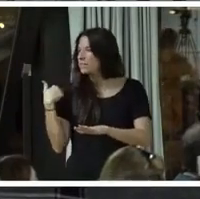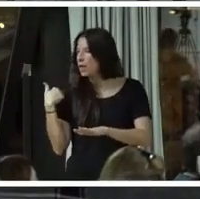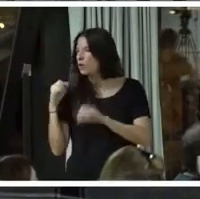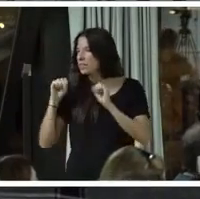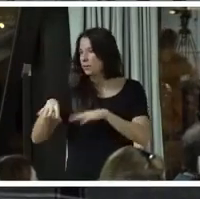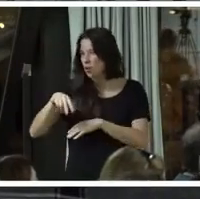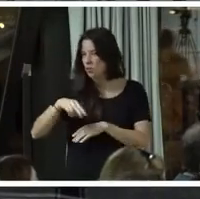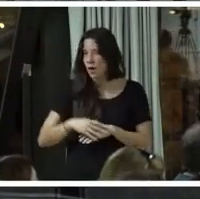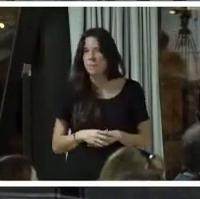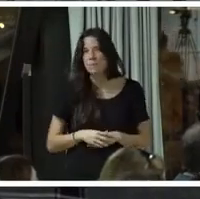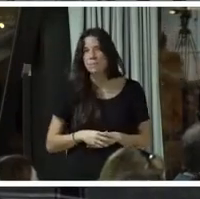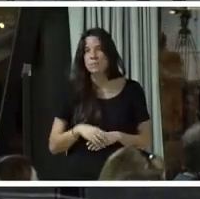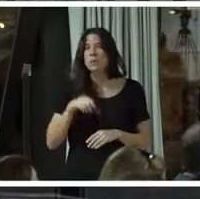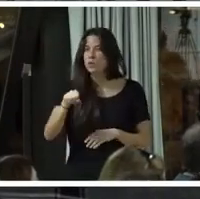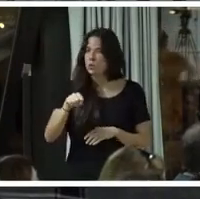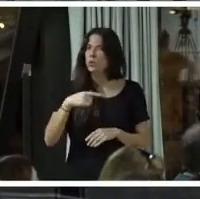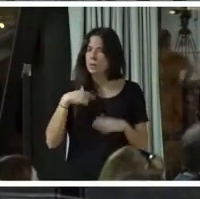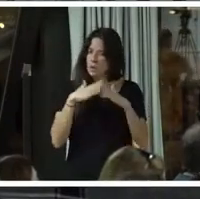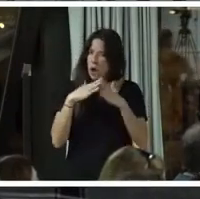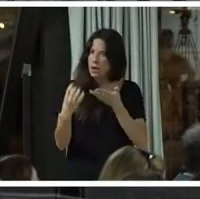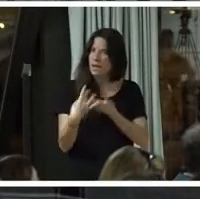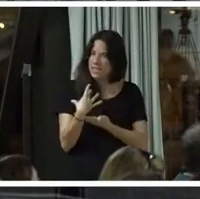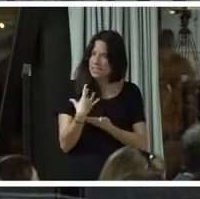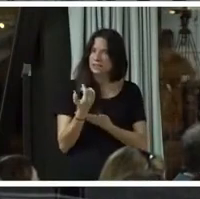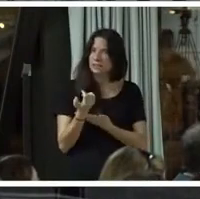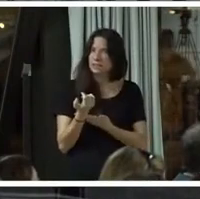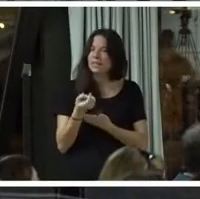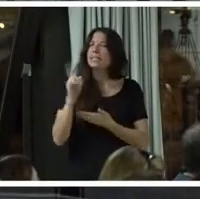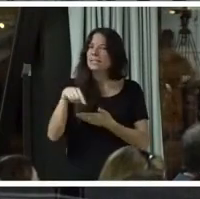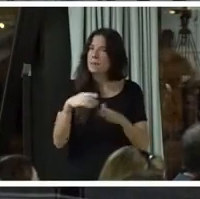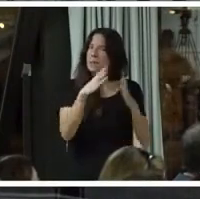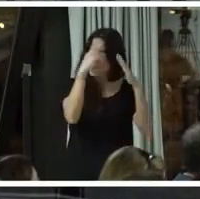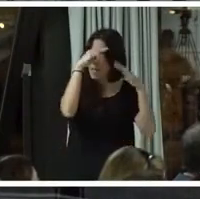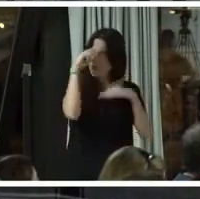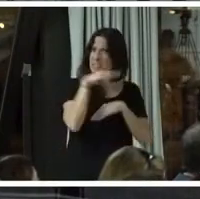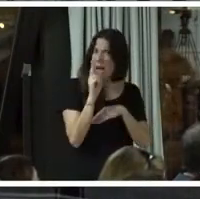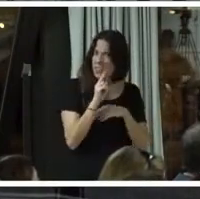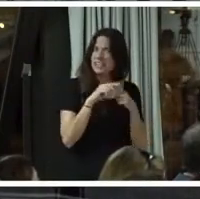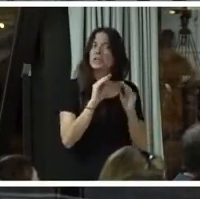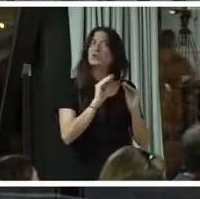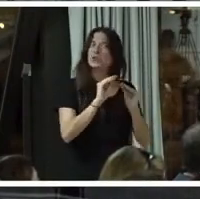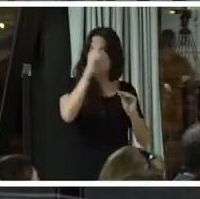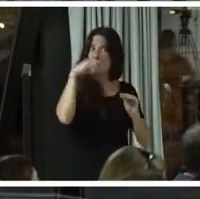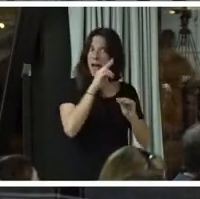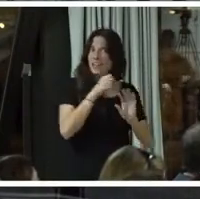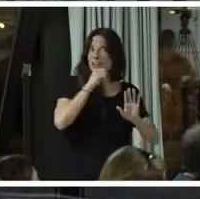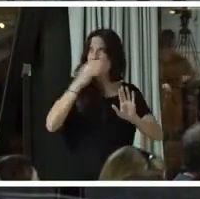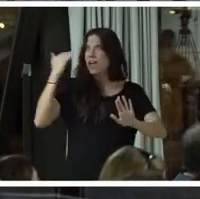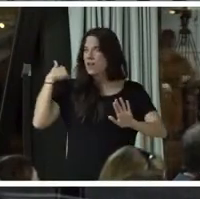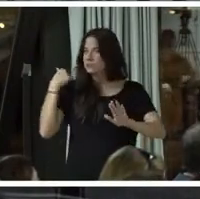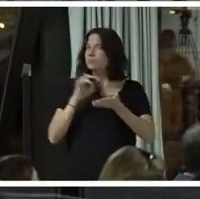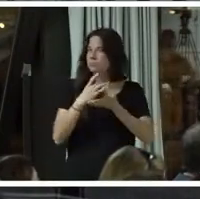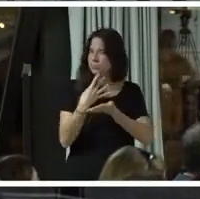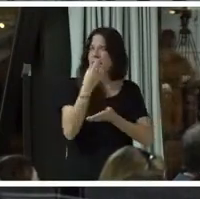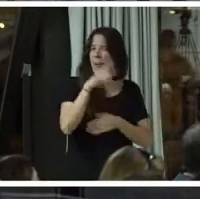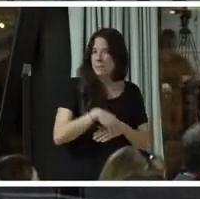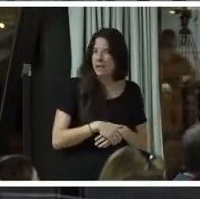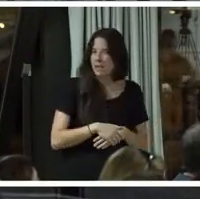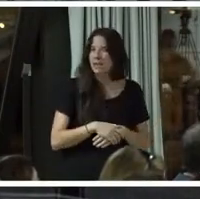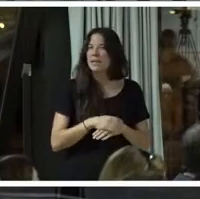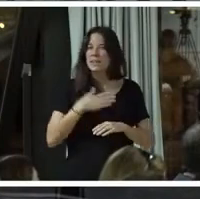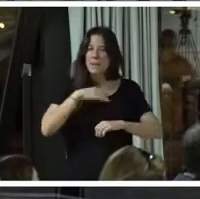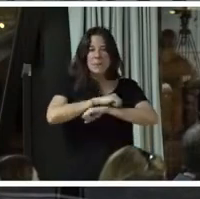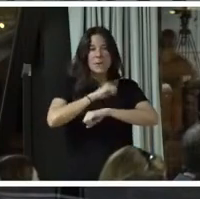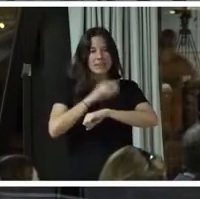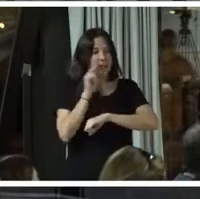abandona tú que me desalojos de mi hogar también has desalojado a mis padres y a sus padres de los suyos Cómo es la vista desde mi